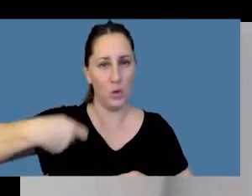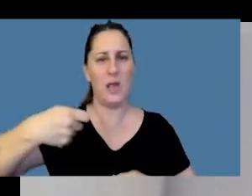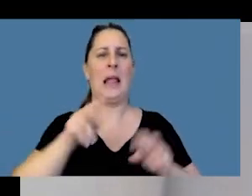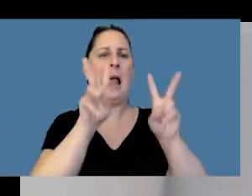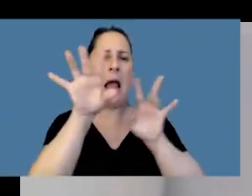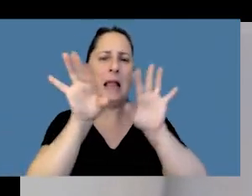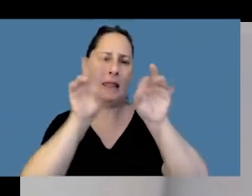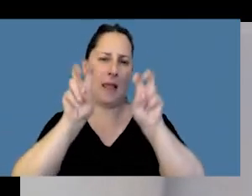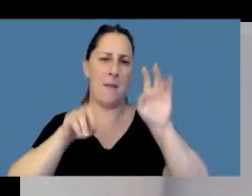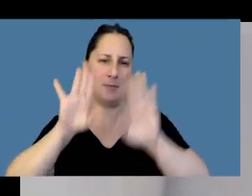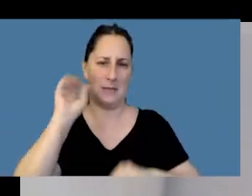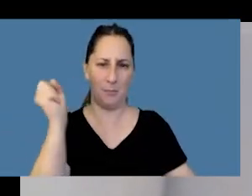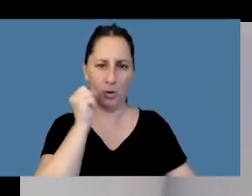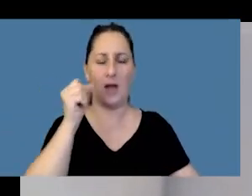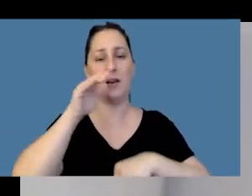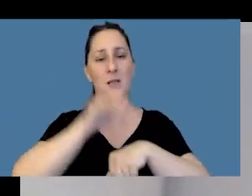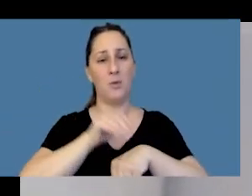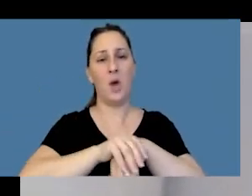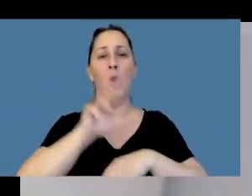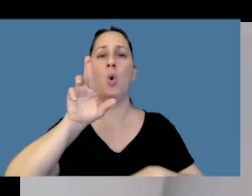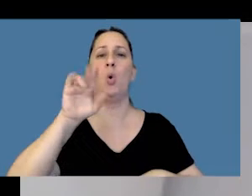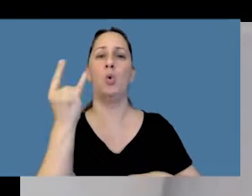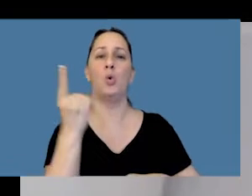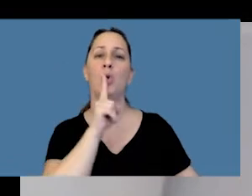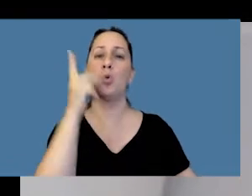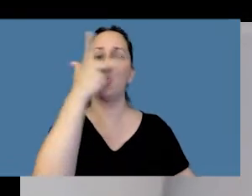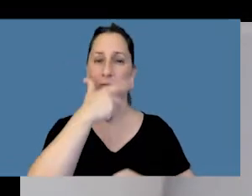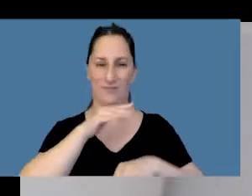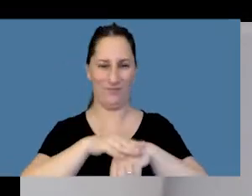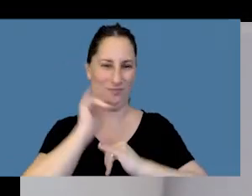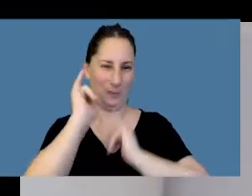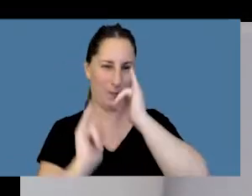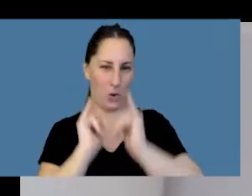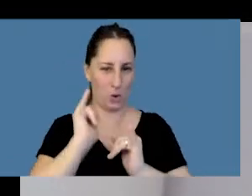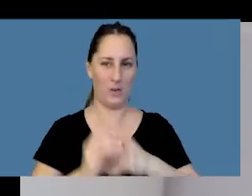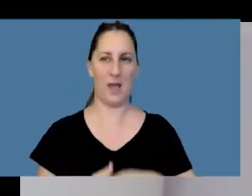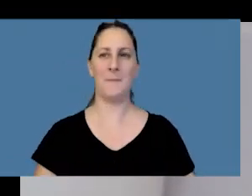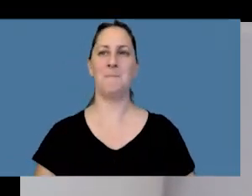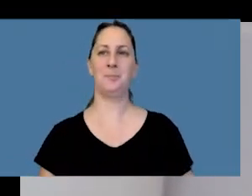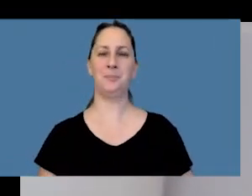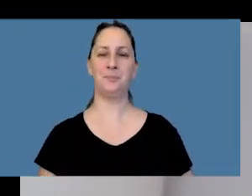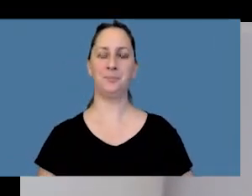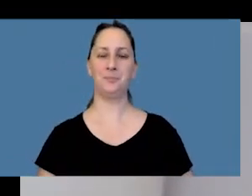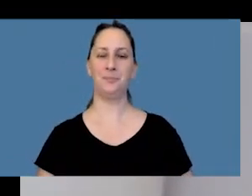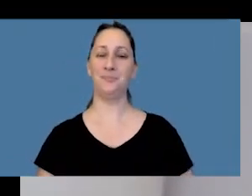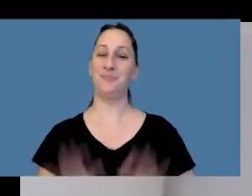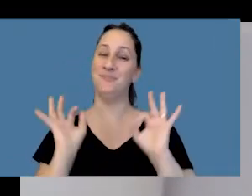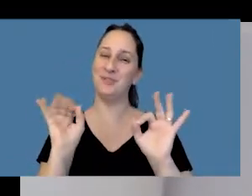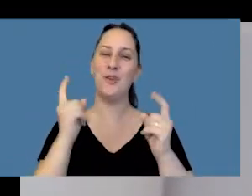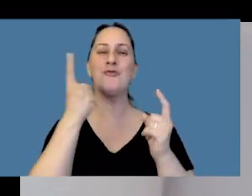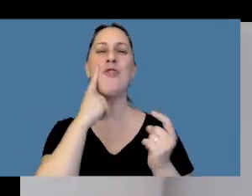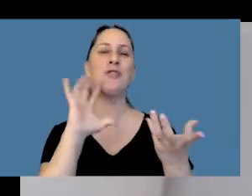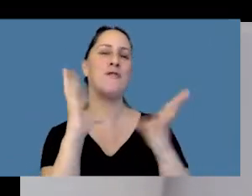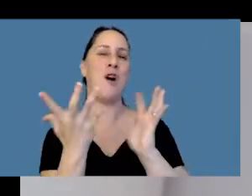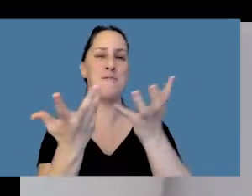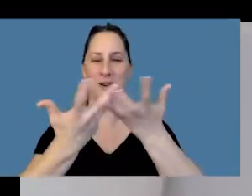a cargo de la contadora Ruth Shapira. Así que simplemente ya conocen más o menos cómo es la dinámica,